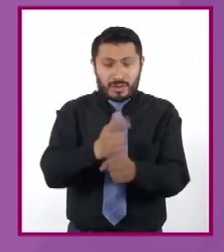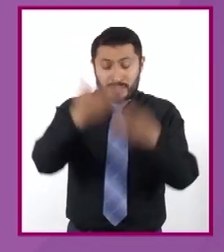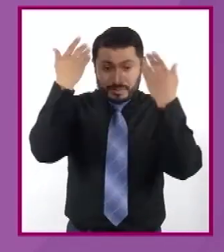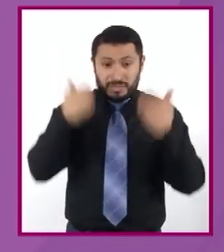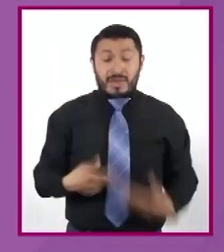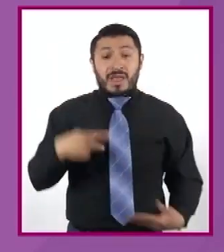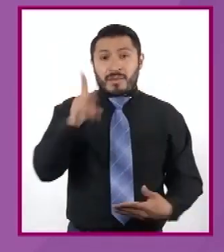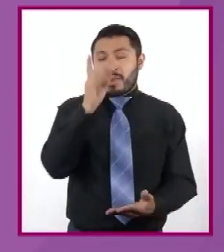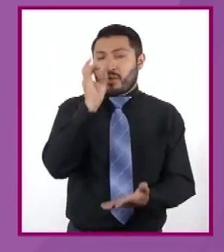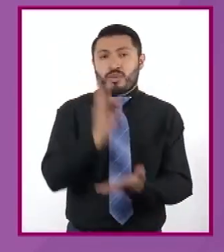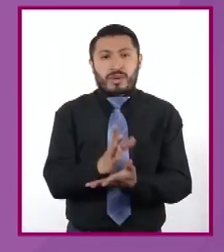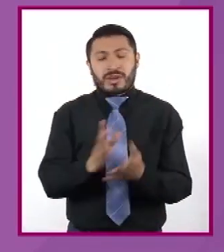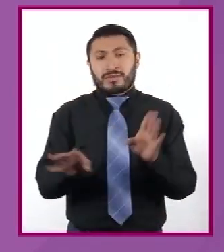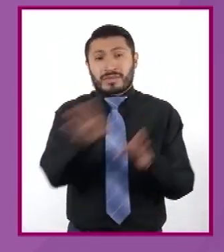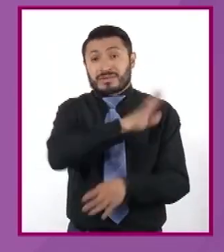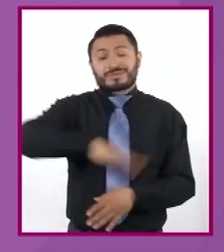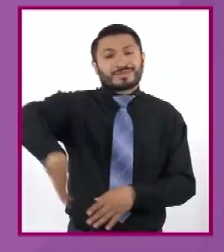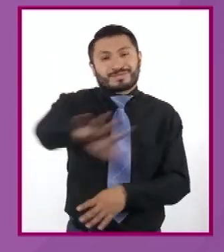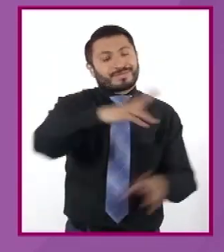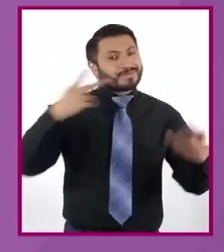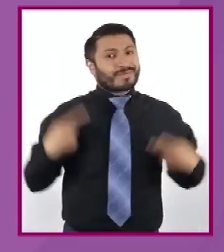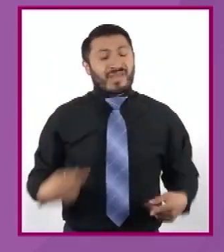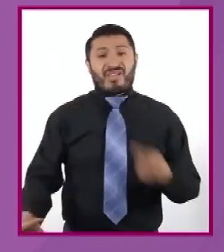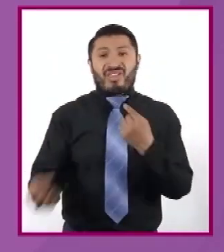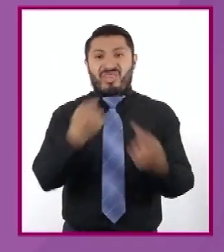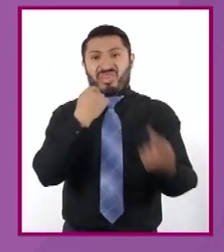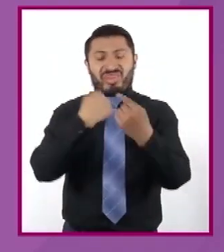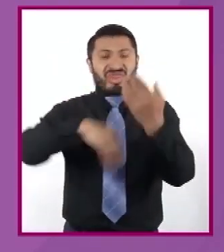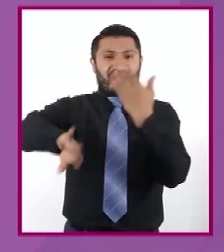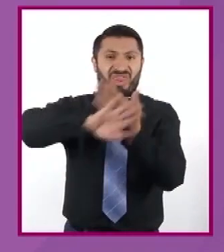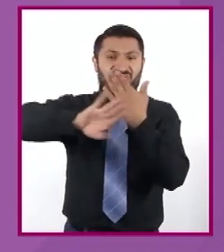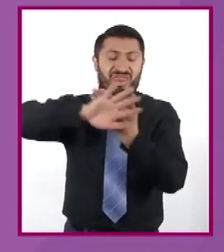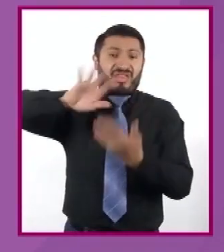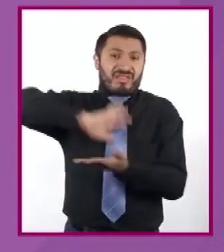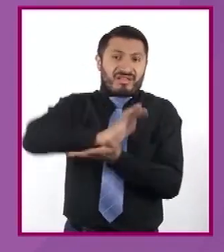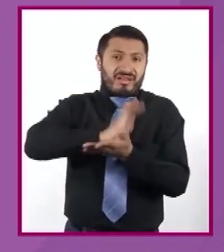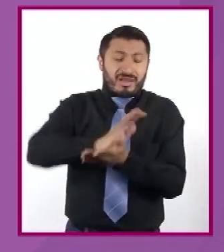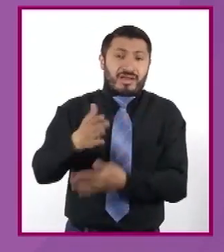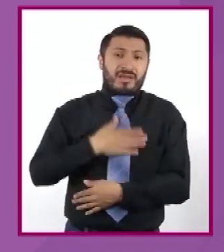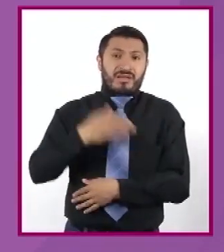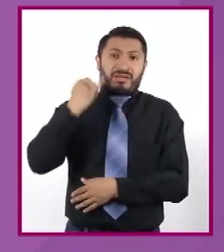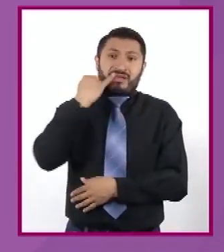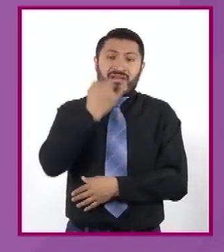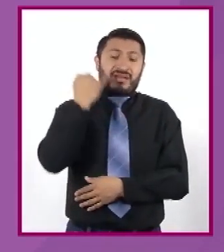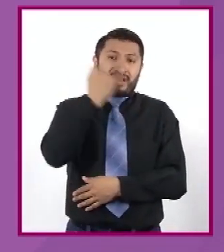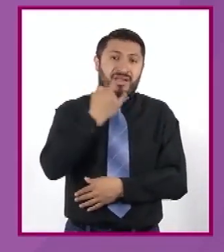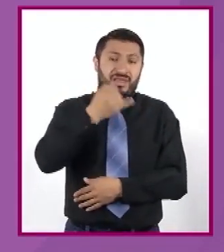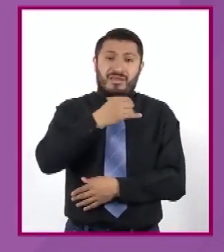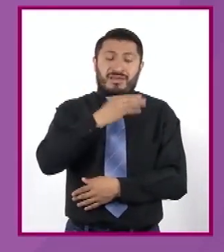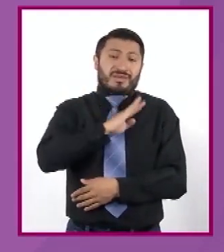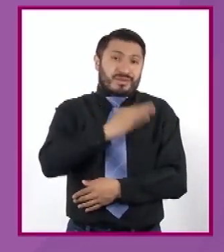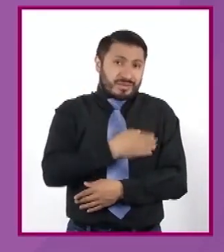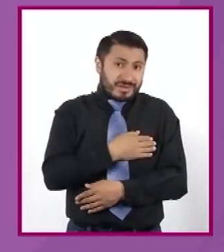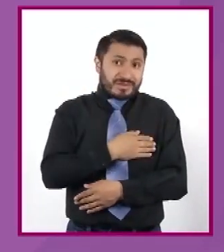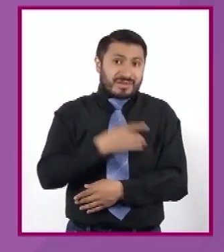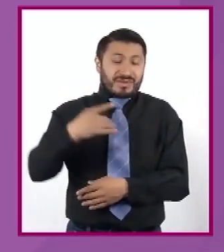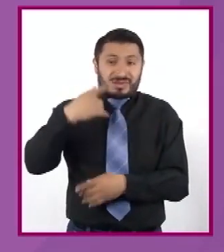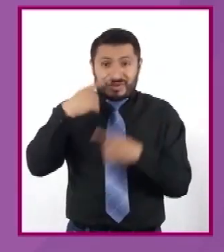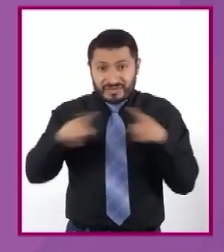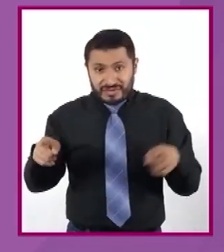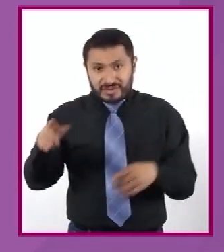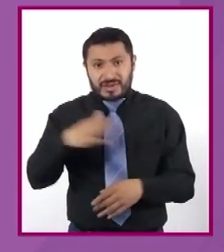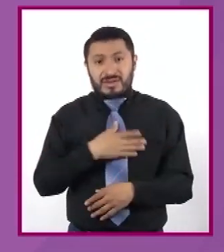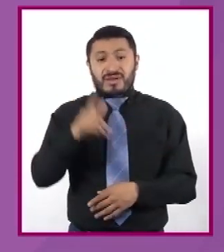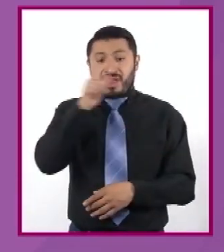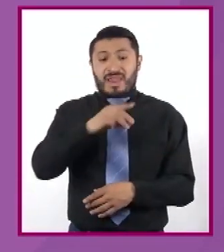pero lo único que he obtenido de las personas son malos tratos y humillaciones por mi forma de hablar el español, cuando mi lengua materna es el